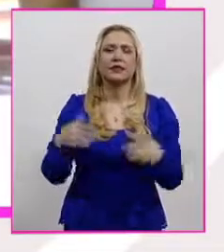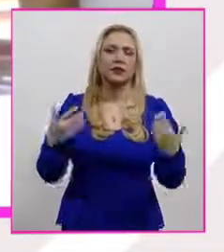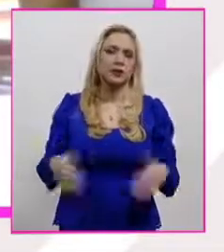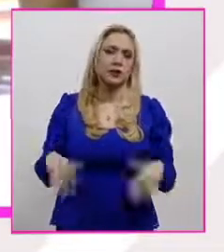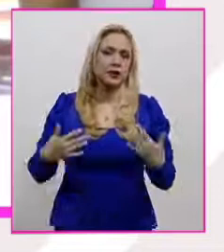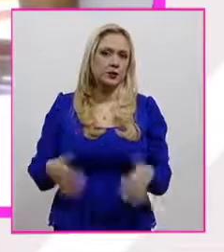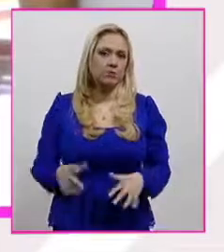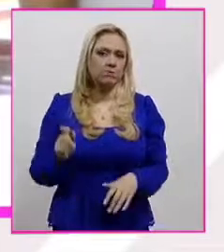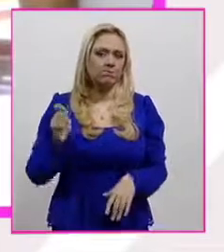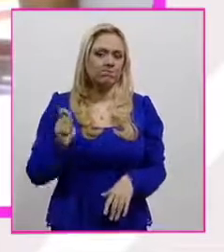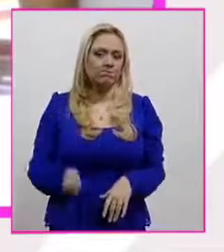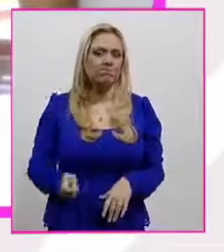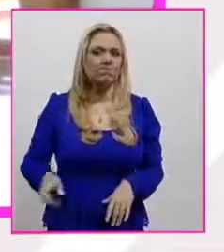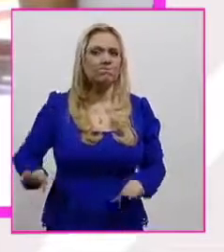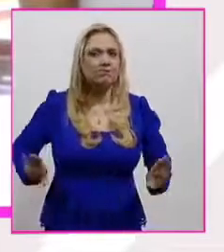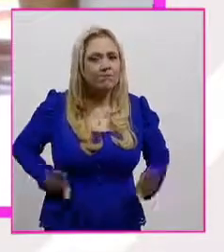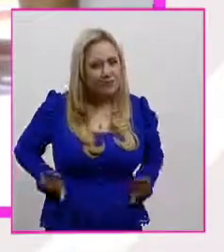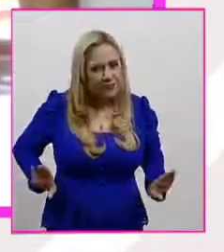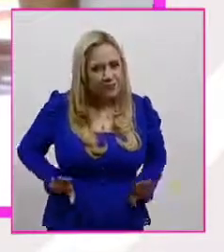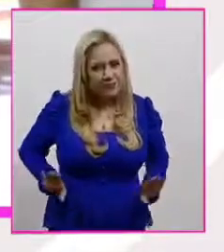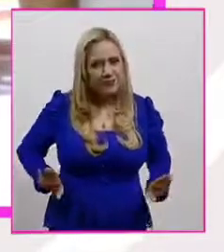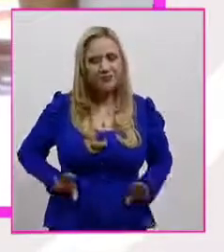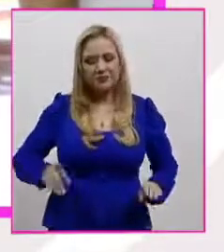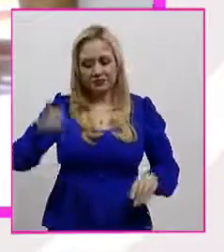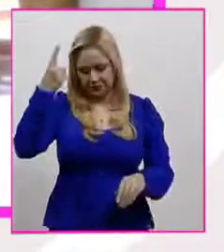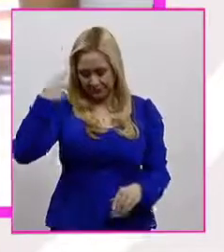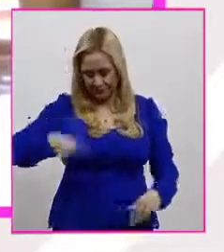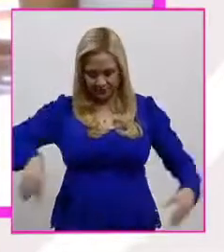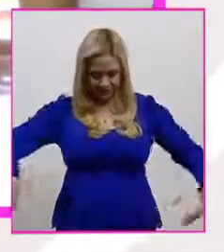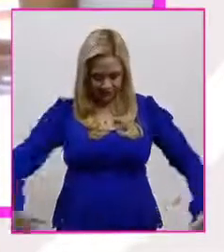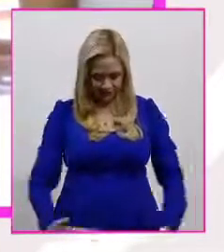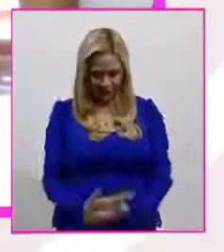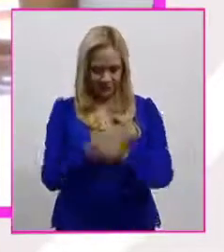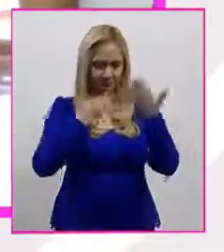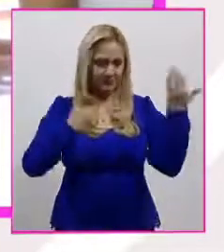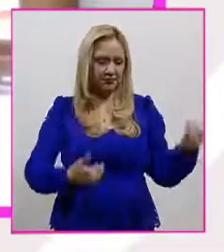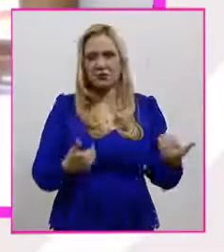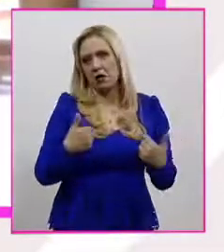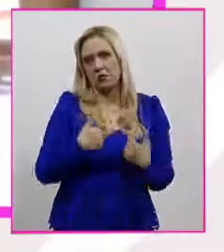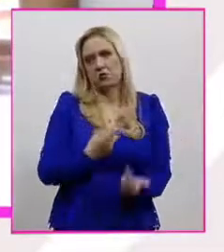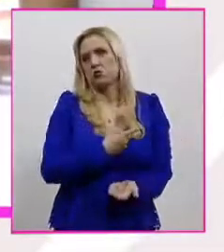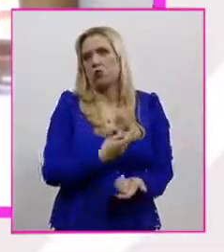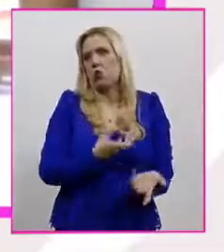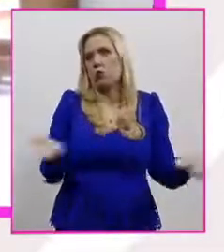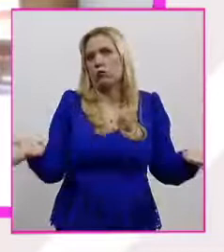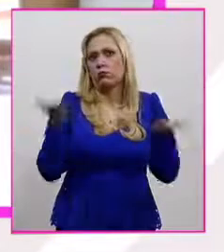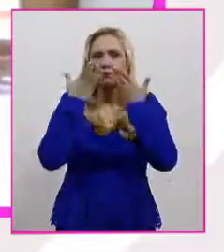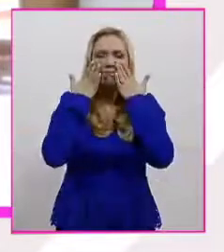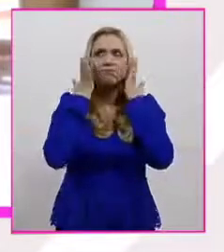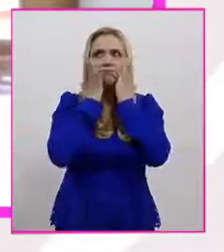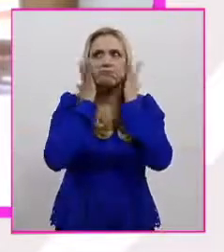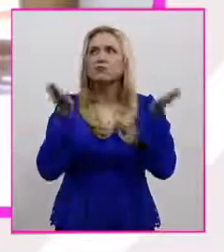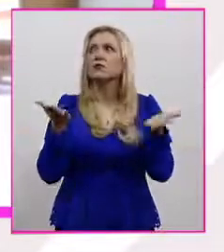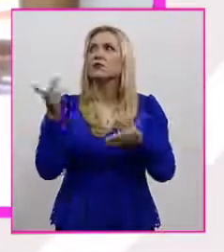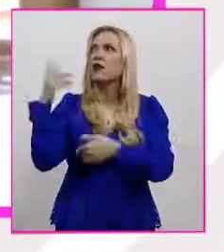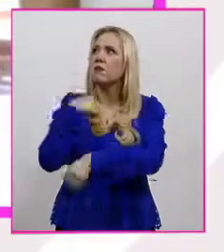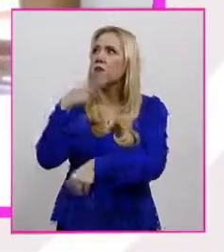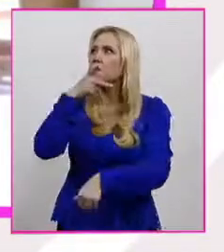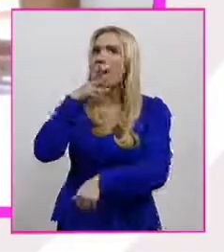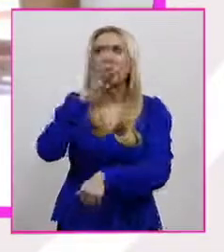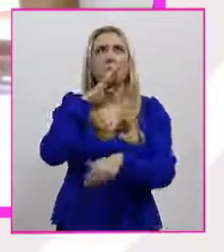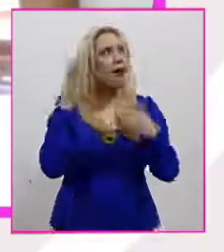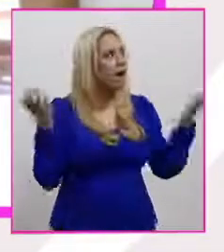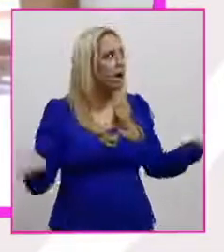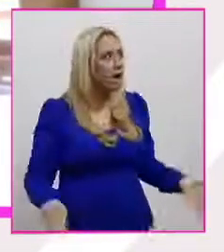tienen las características con las que nacemos y de las que no somos responsables. Es decir, uno no escoge la familia en la que nace, uno no